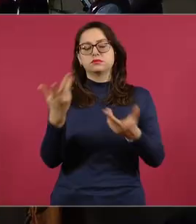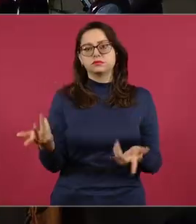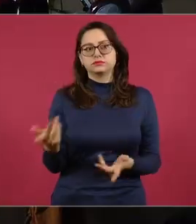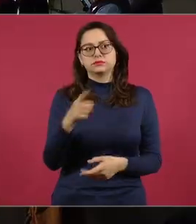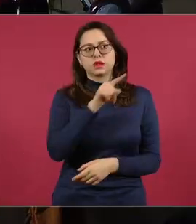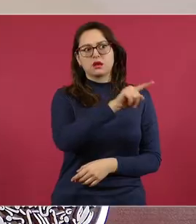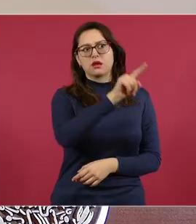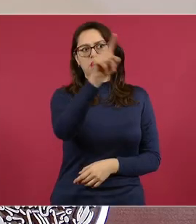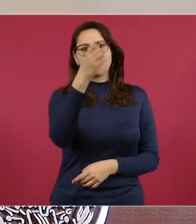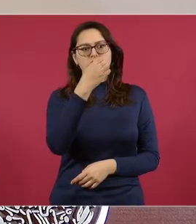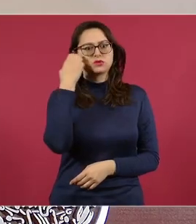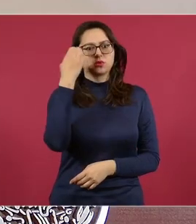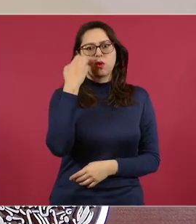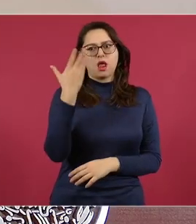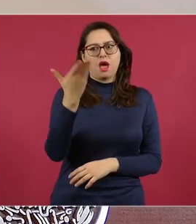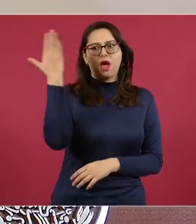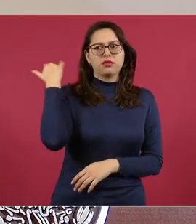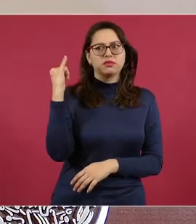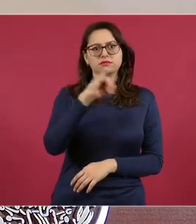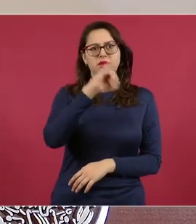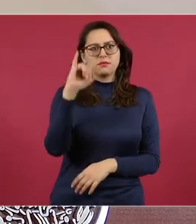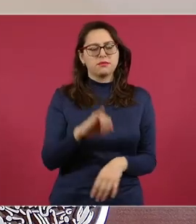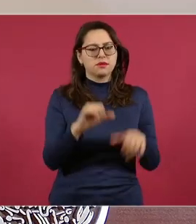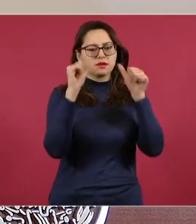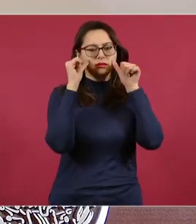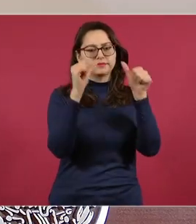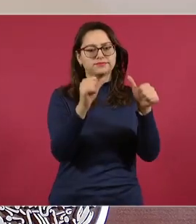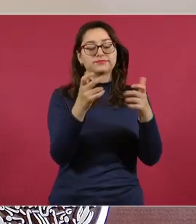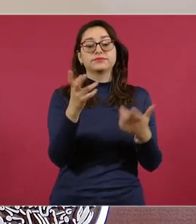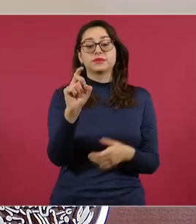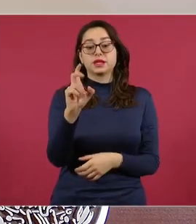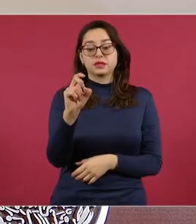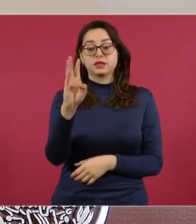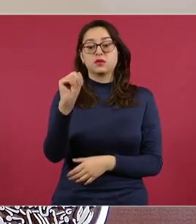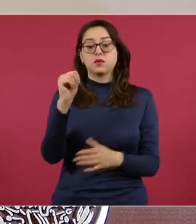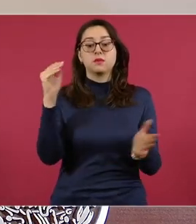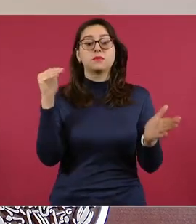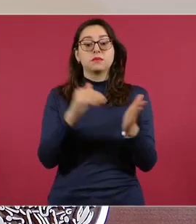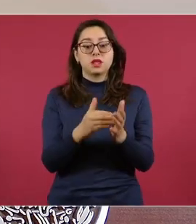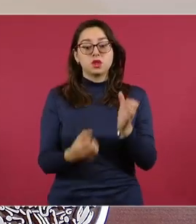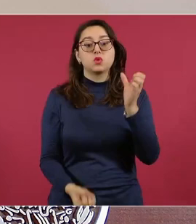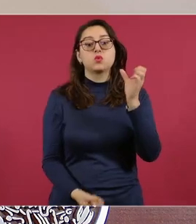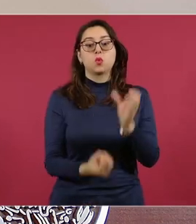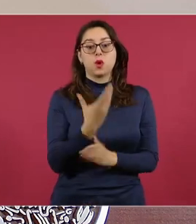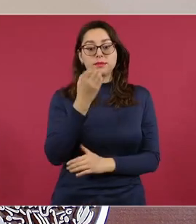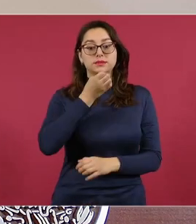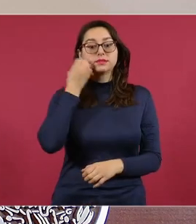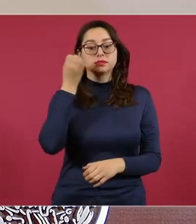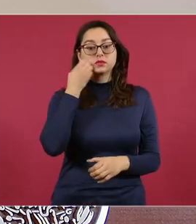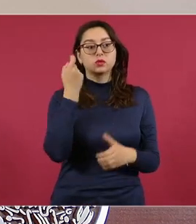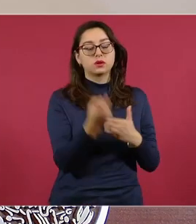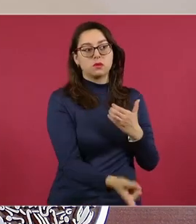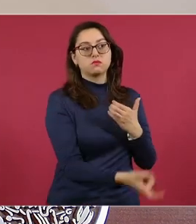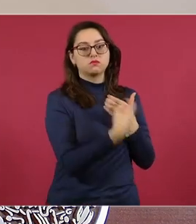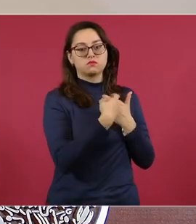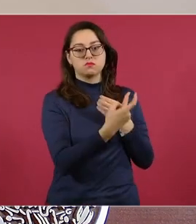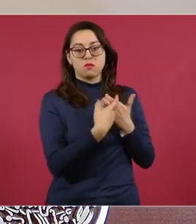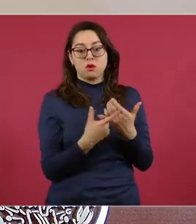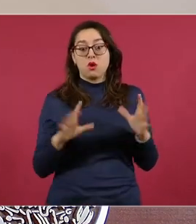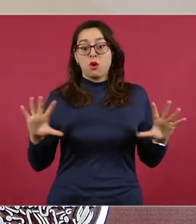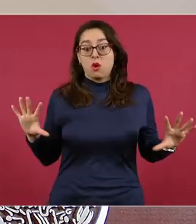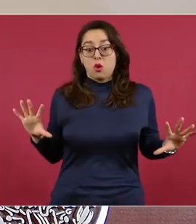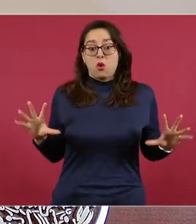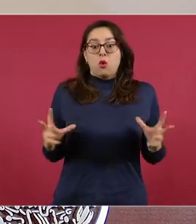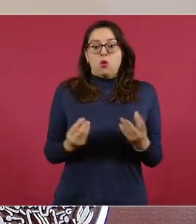que nunca habían recibido el apoyo del programa, 39 mil nuevas incorporaciones, que en conjunto con las escuelas que ya volverán